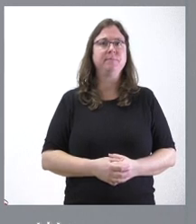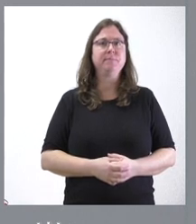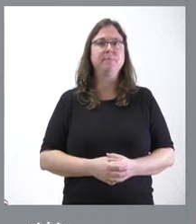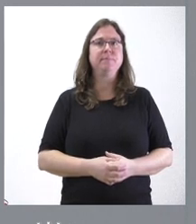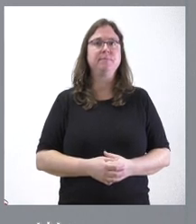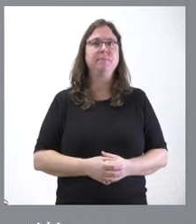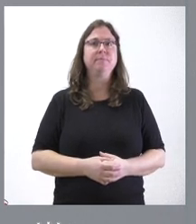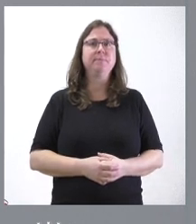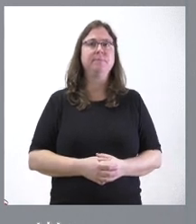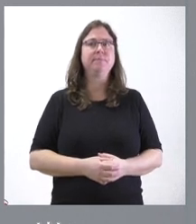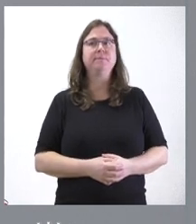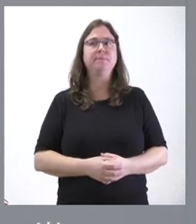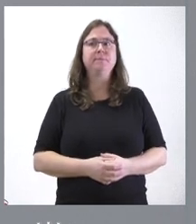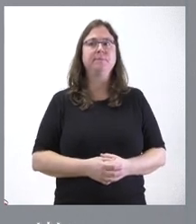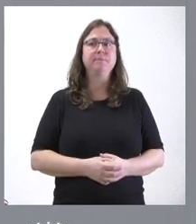hoy